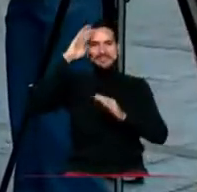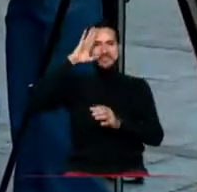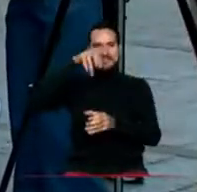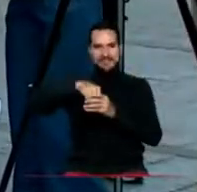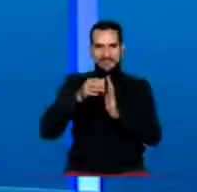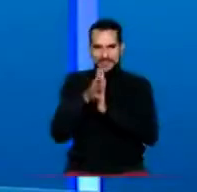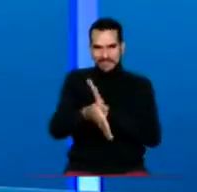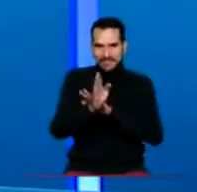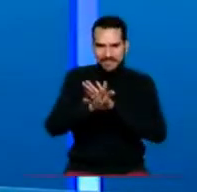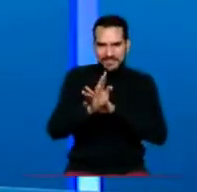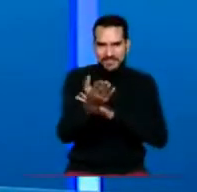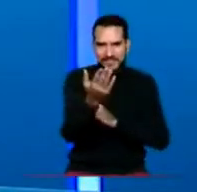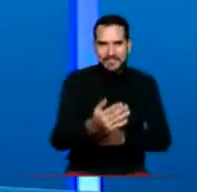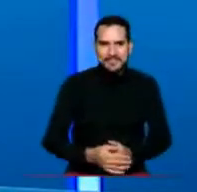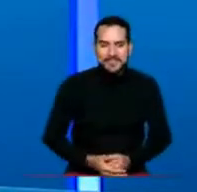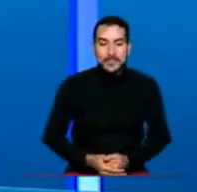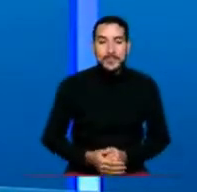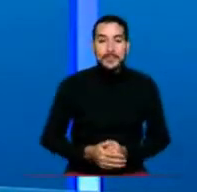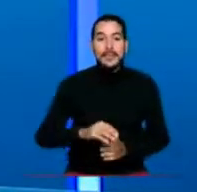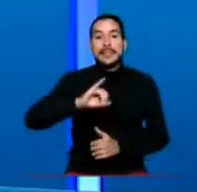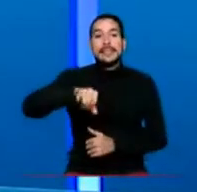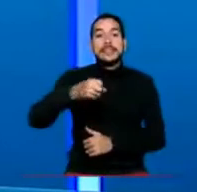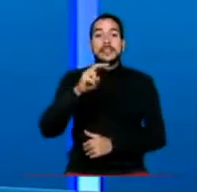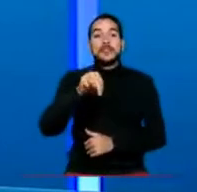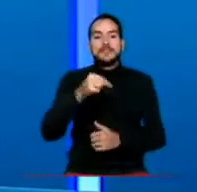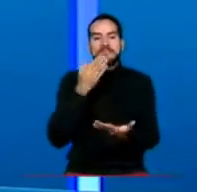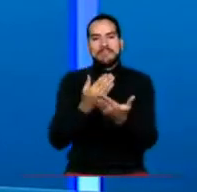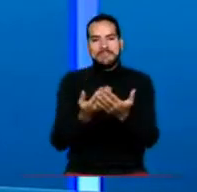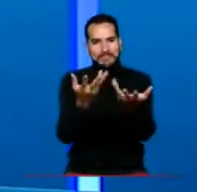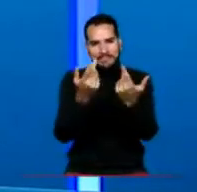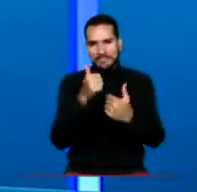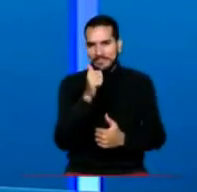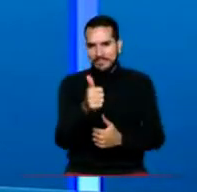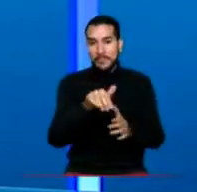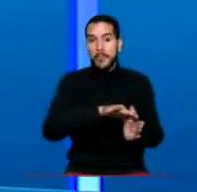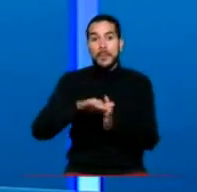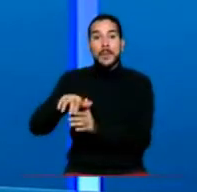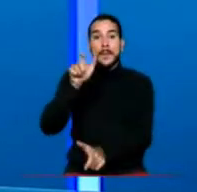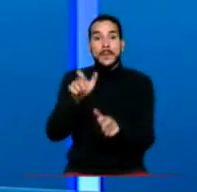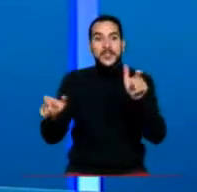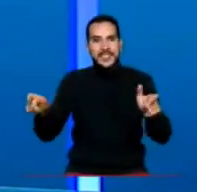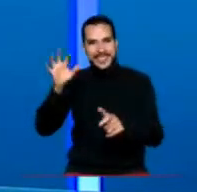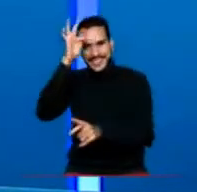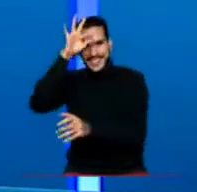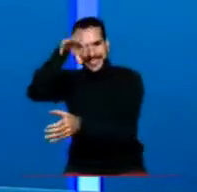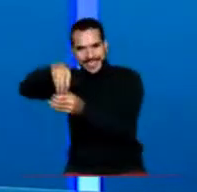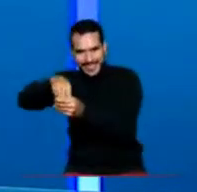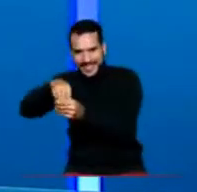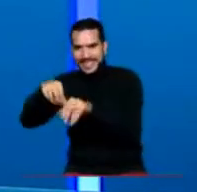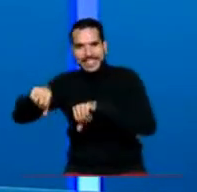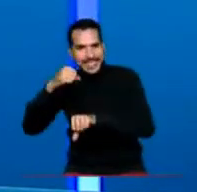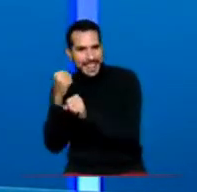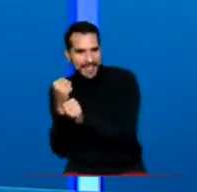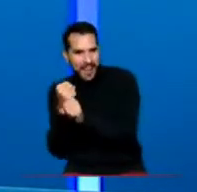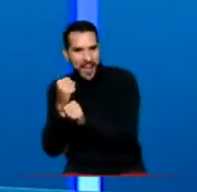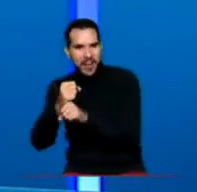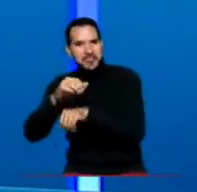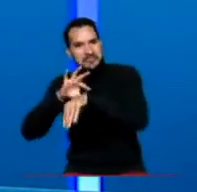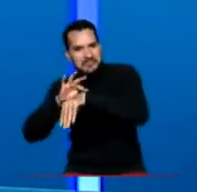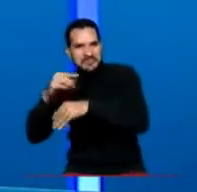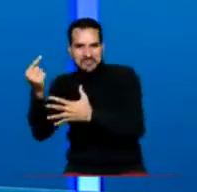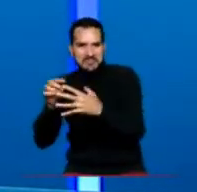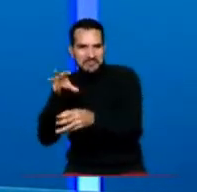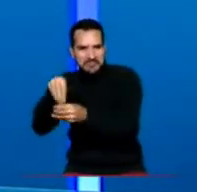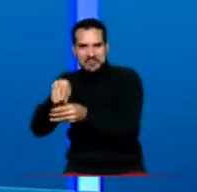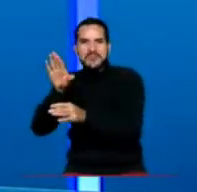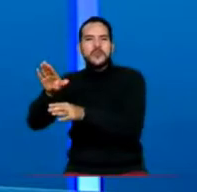más en estudio. John Alex, muchas gracias. Los trabajadores del Hospital Mario Correa Rengifo en Cali adelantan a esta hora un plantón